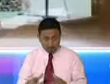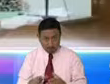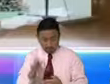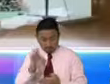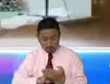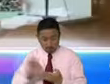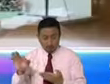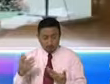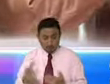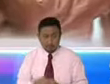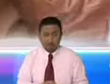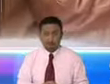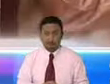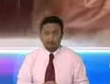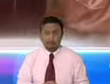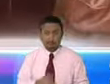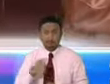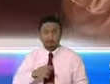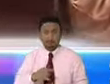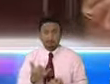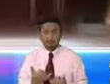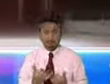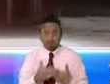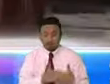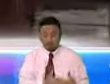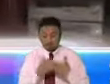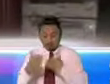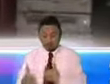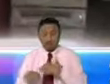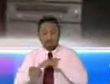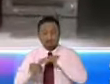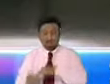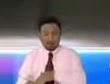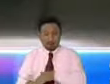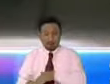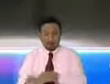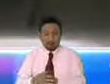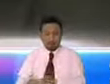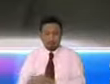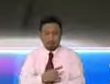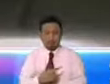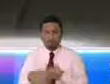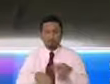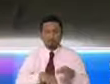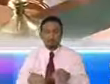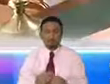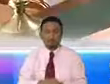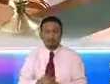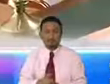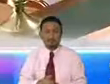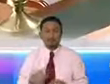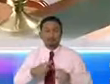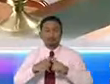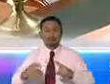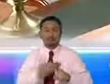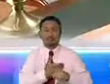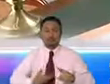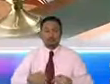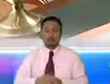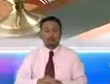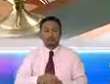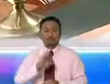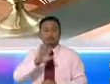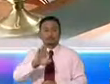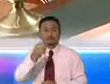constitucionales como legales. De aquí viene la etapa de sustentación, como lo explica Carlos Aguinaga, expresidente del entonces Tribunal